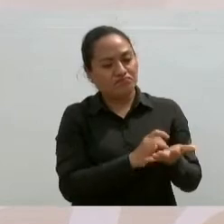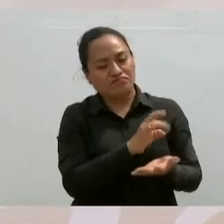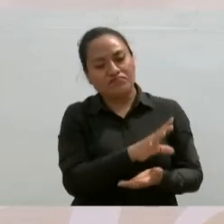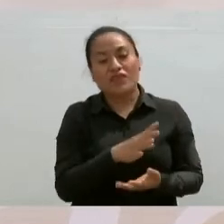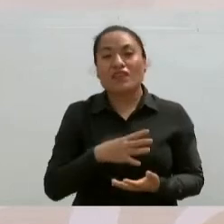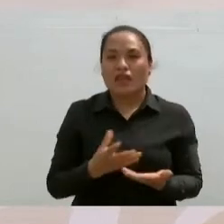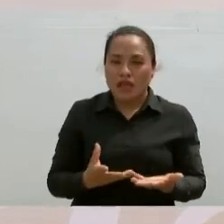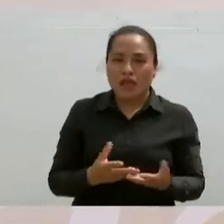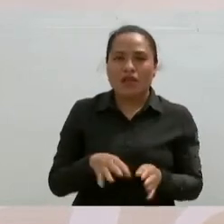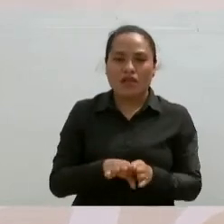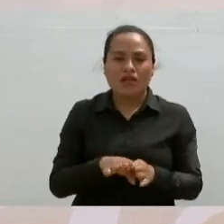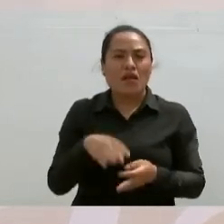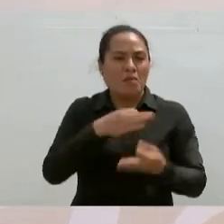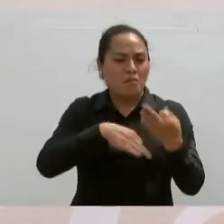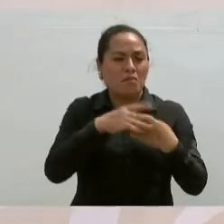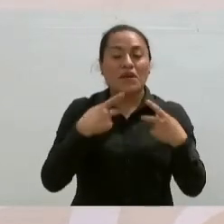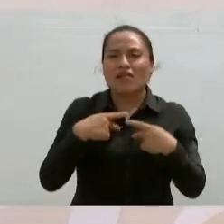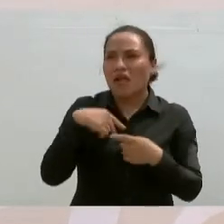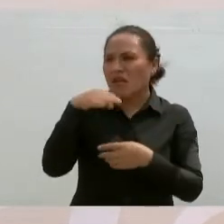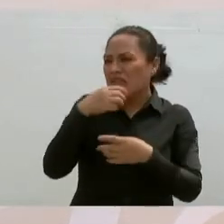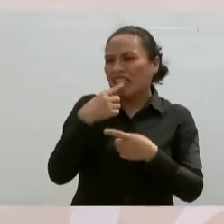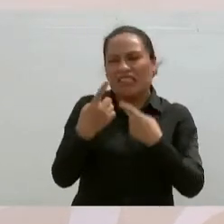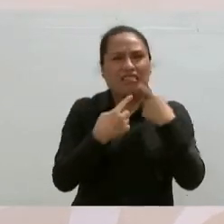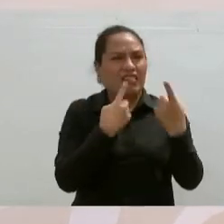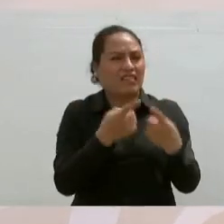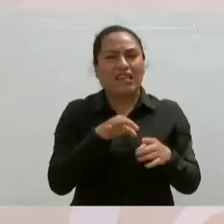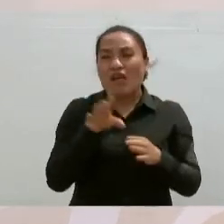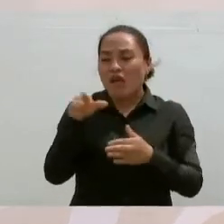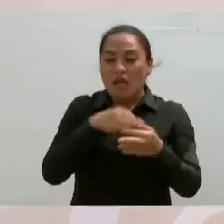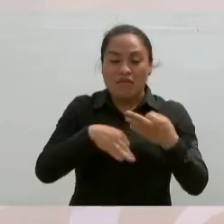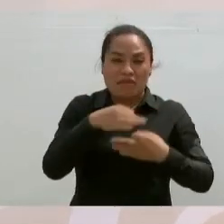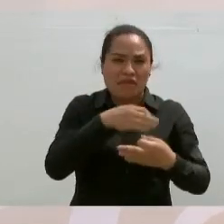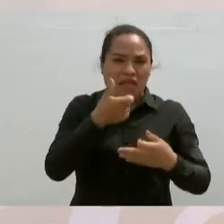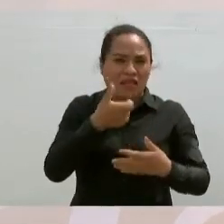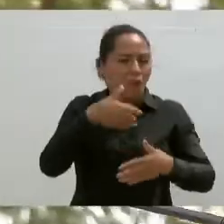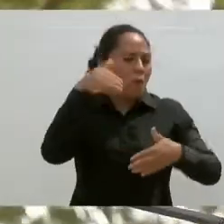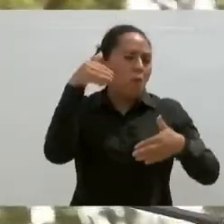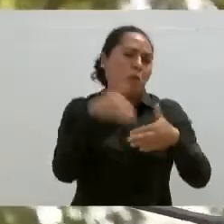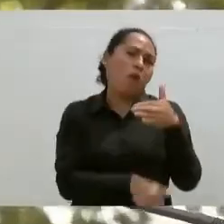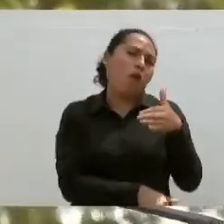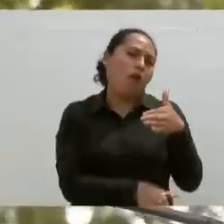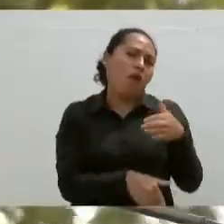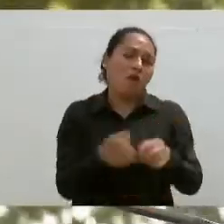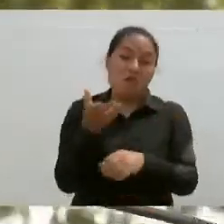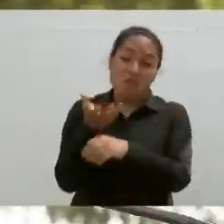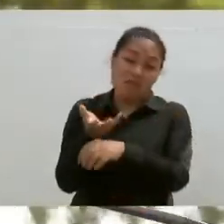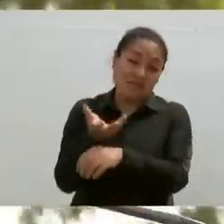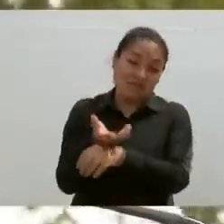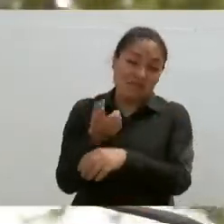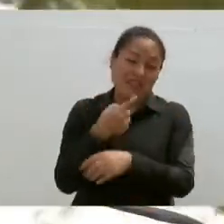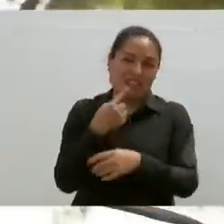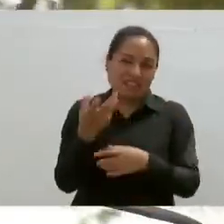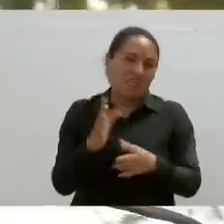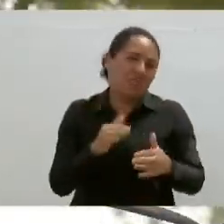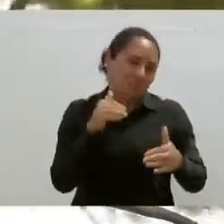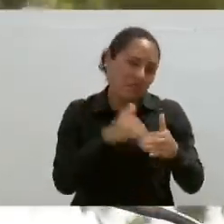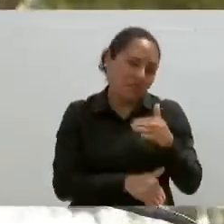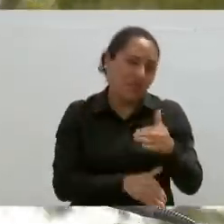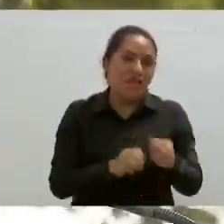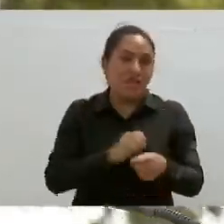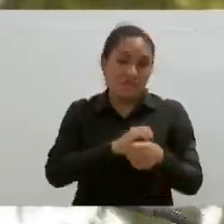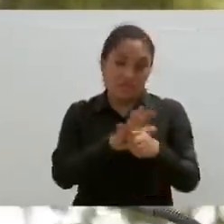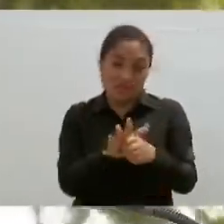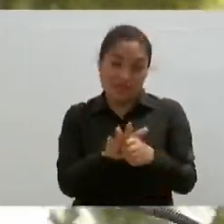pronosticaban que se iban a caer las remesas por la crisis económica en Estados Unidos y por la pandemia. Y